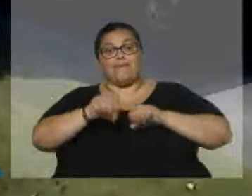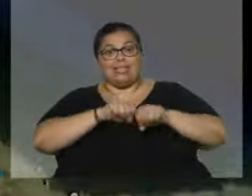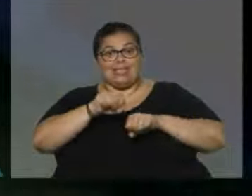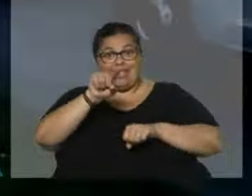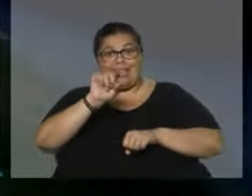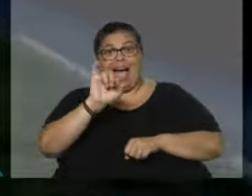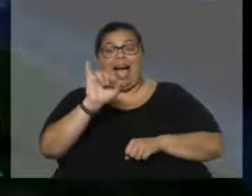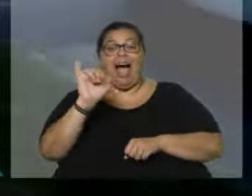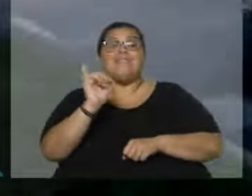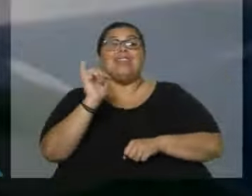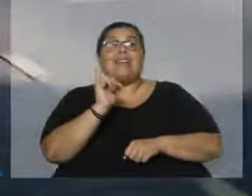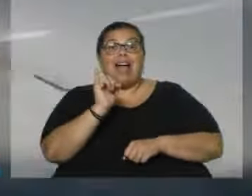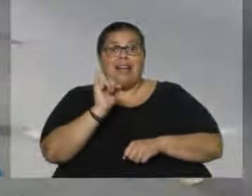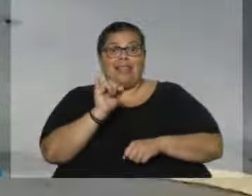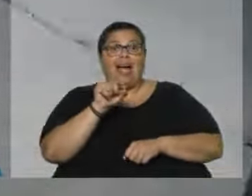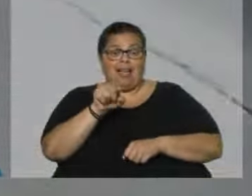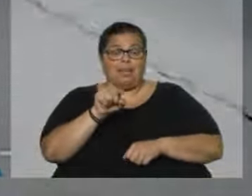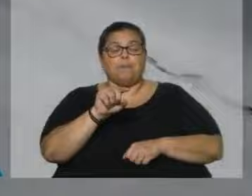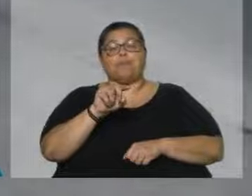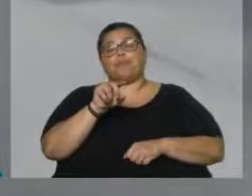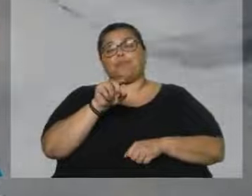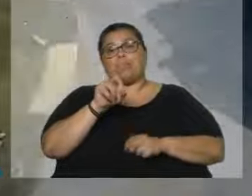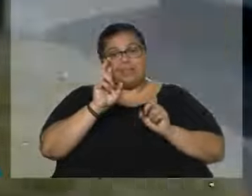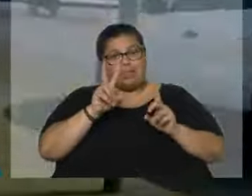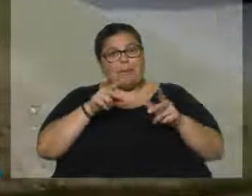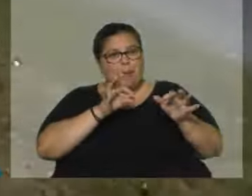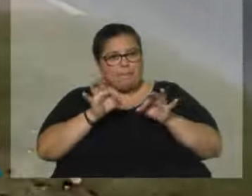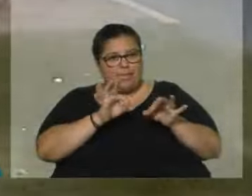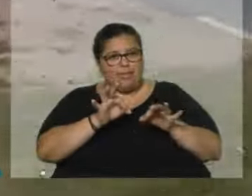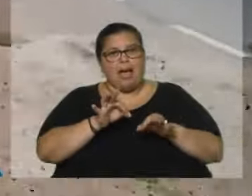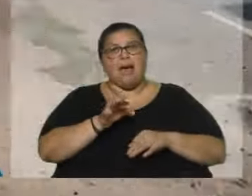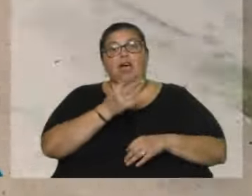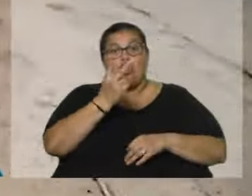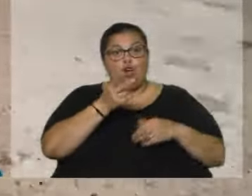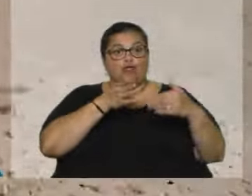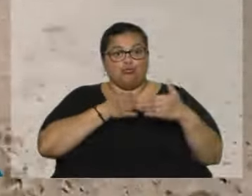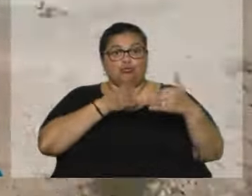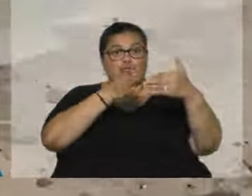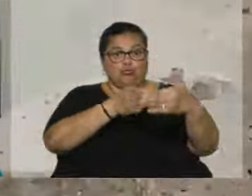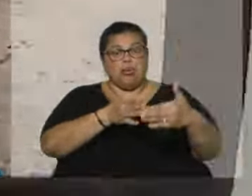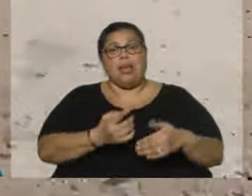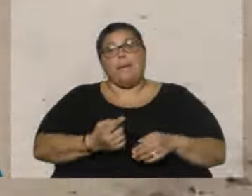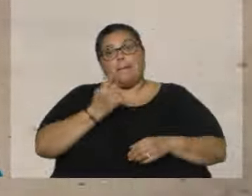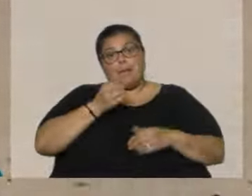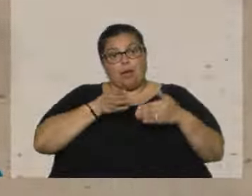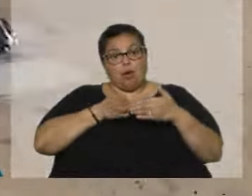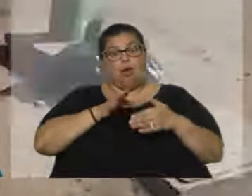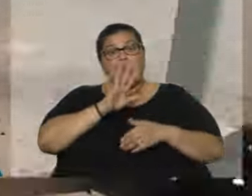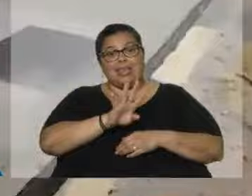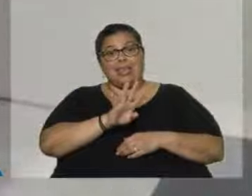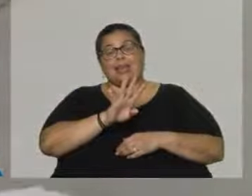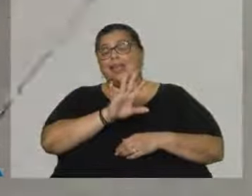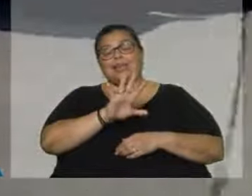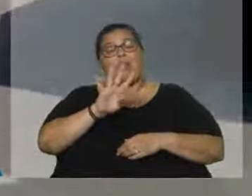Italia fue relevada en dos cruces Francisco Simón y Bulevar José Ordóñez en el primer cruce circularon 541